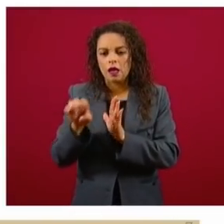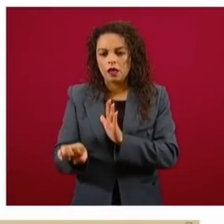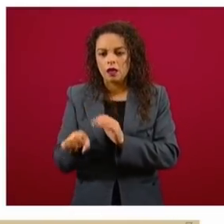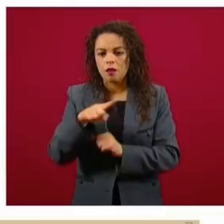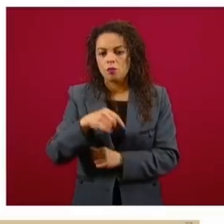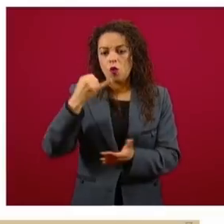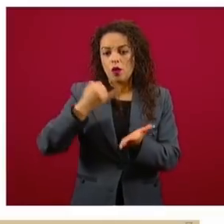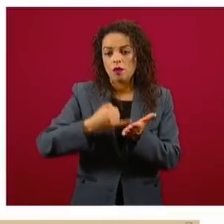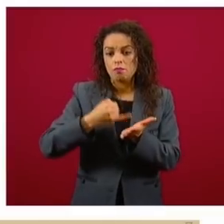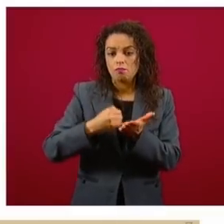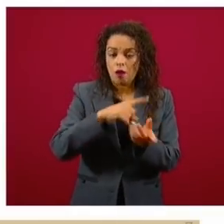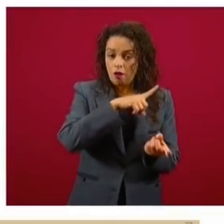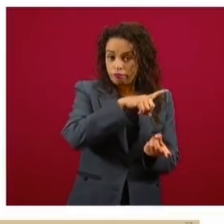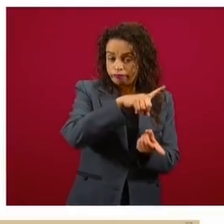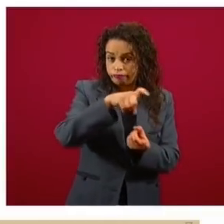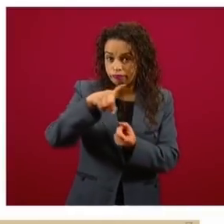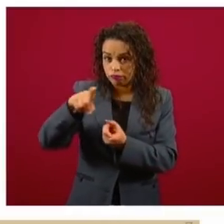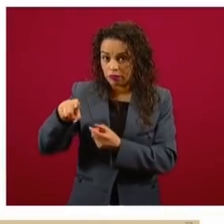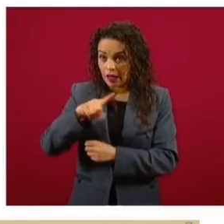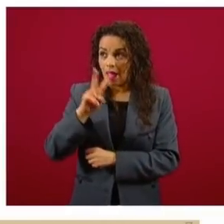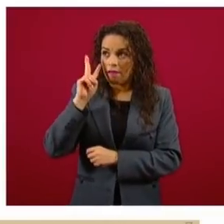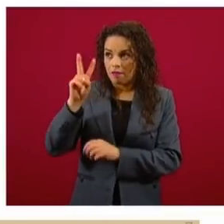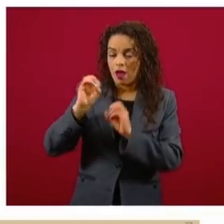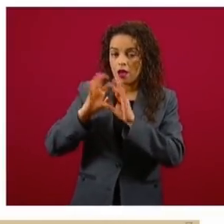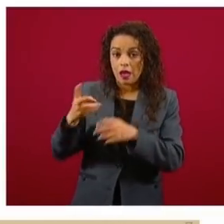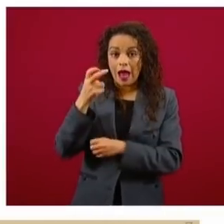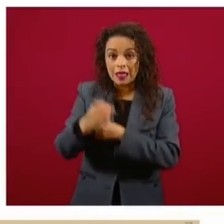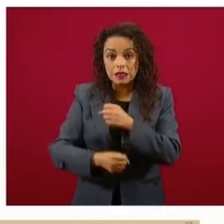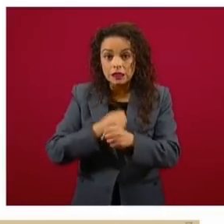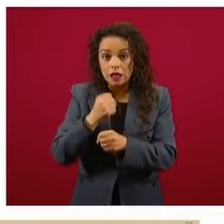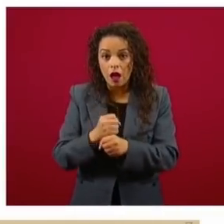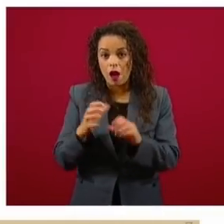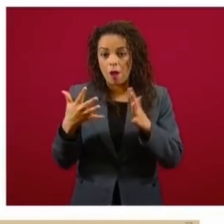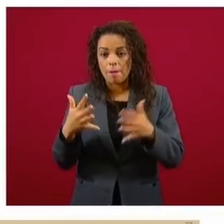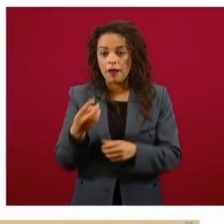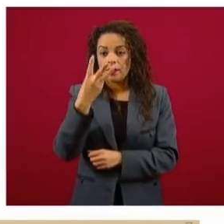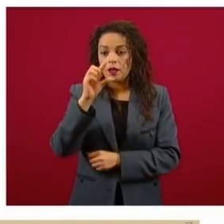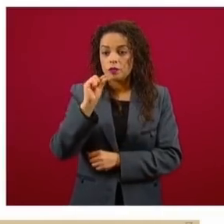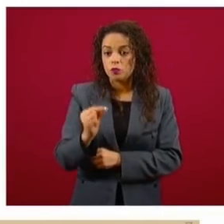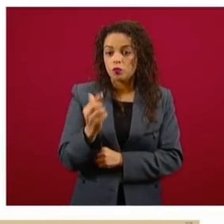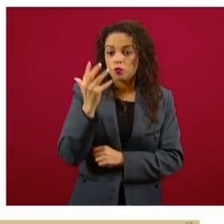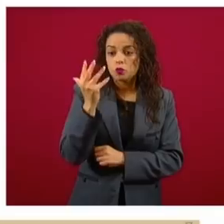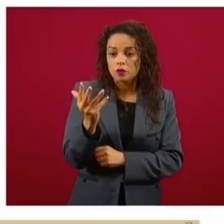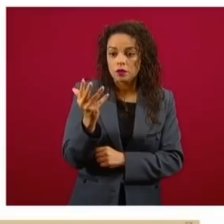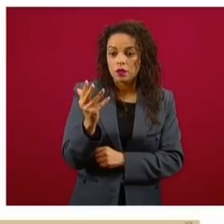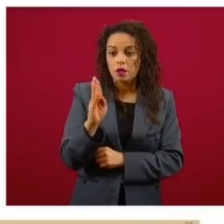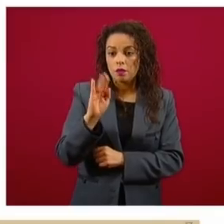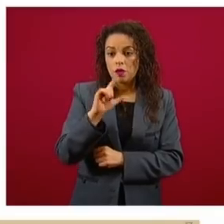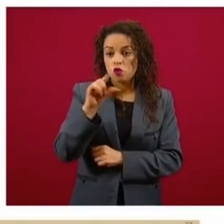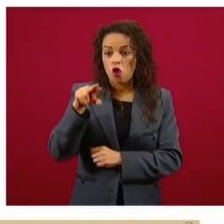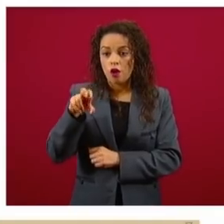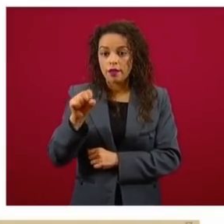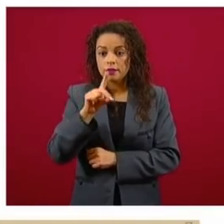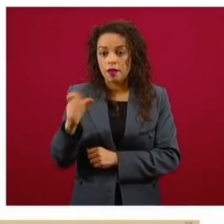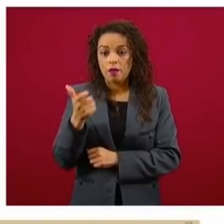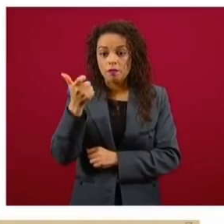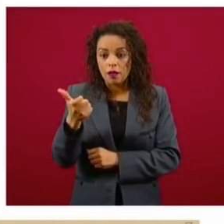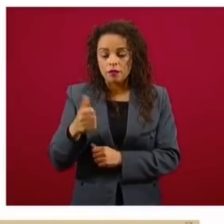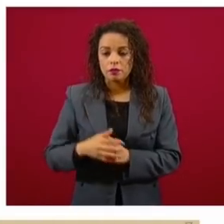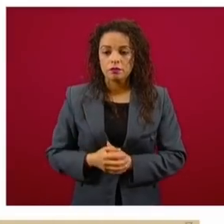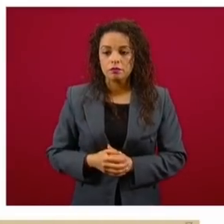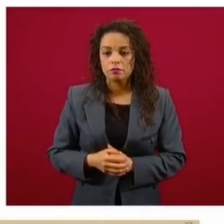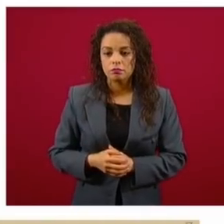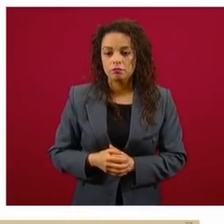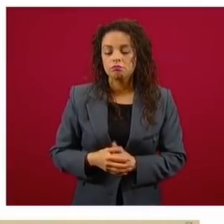los impuestos que recauda, como pueden ver, para este año estaban estimados 3.5 billones de pesos, pensamos